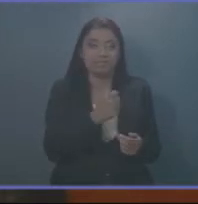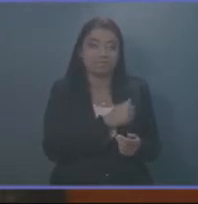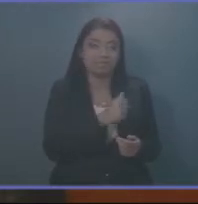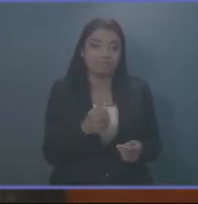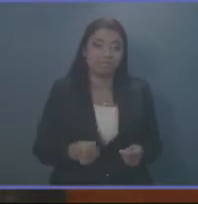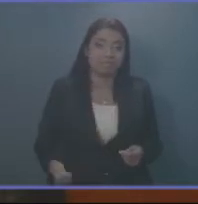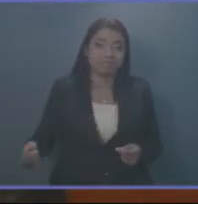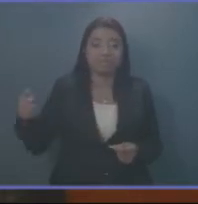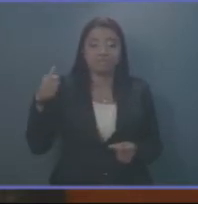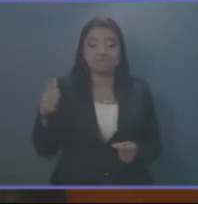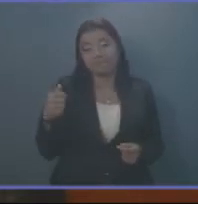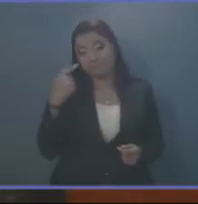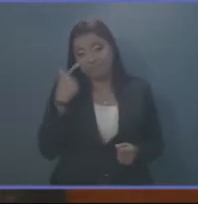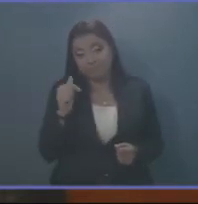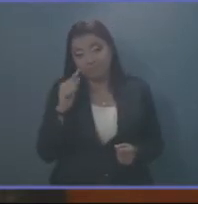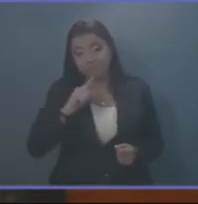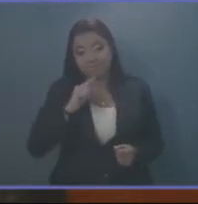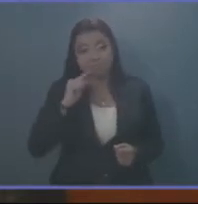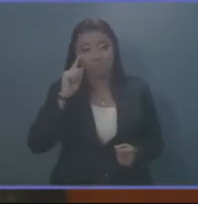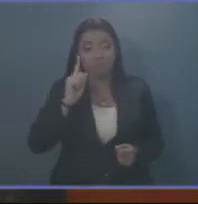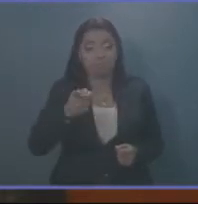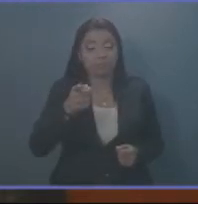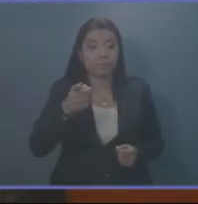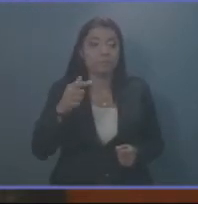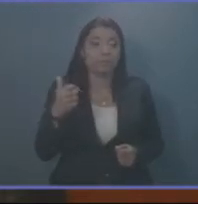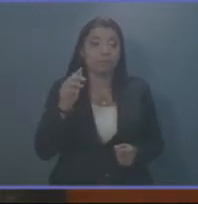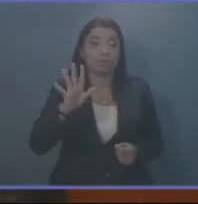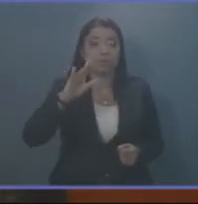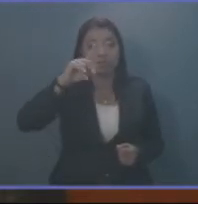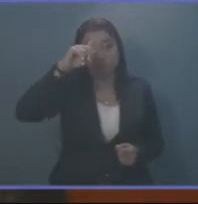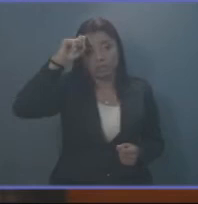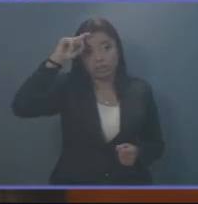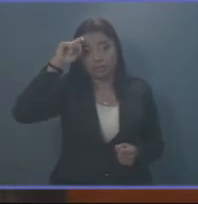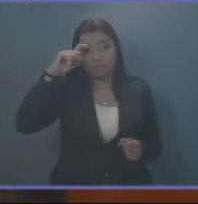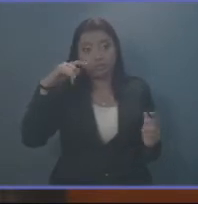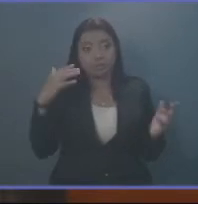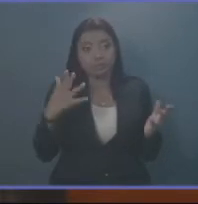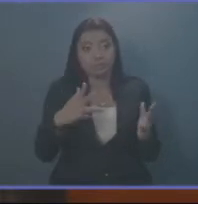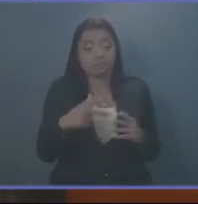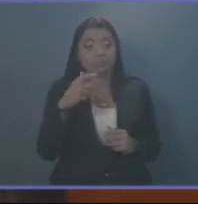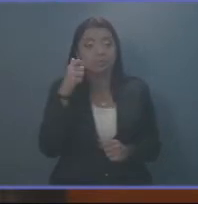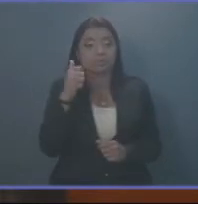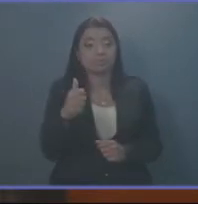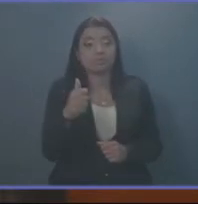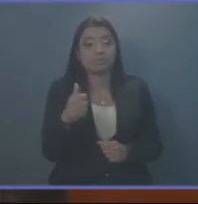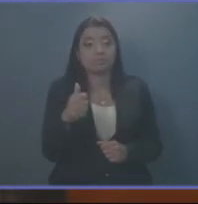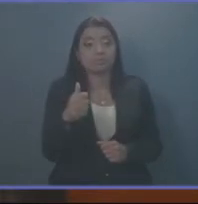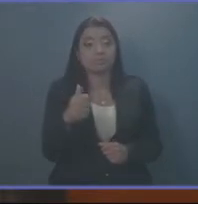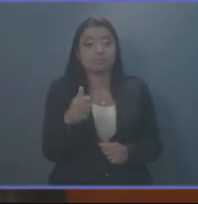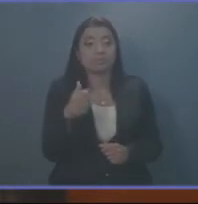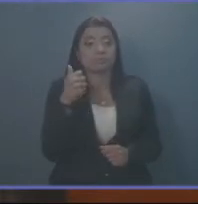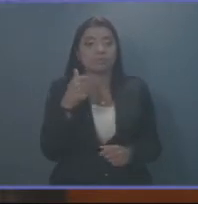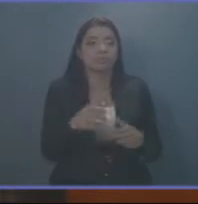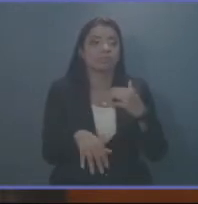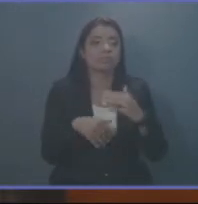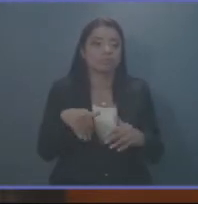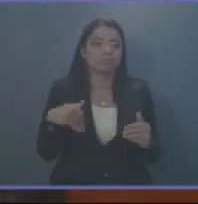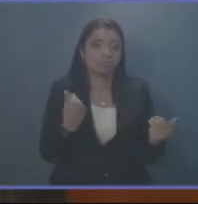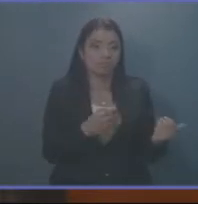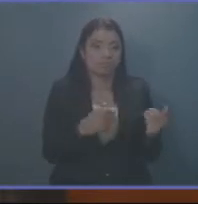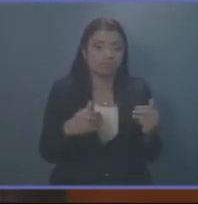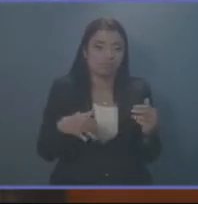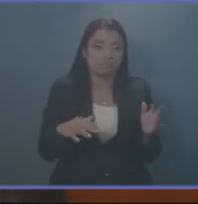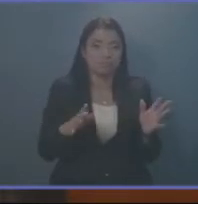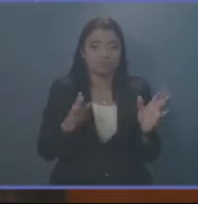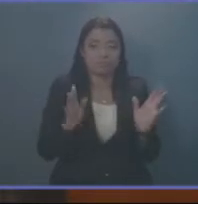cuales tienen la obligación de hacer bien su trabajo y dejar de lado los colores, si